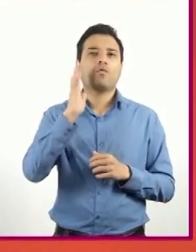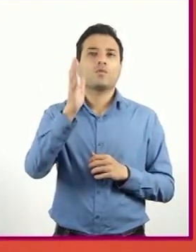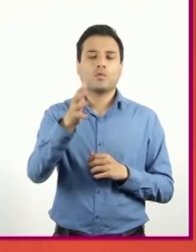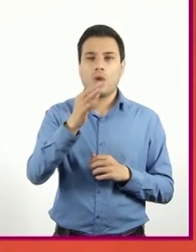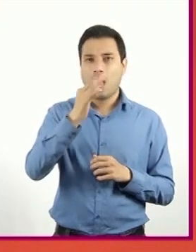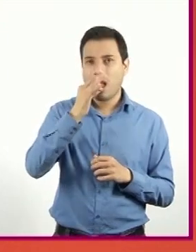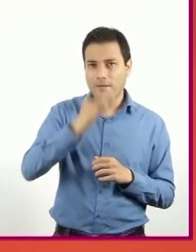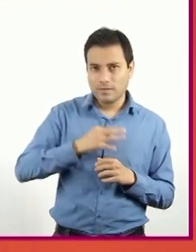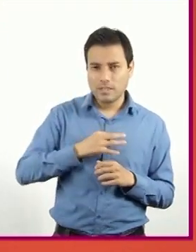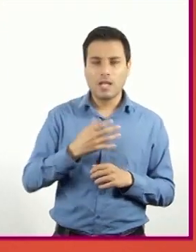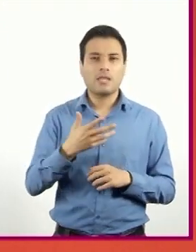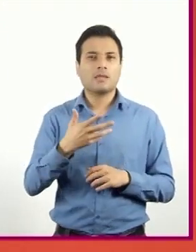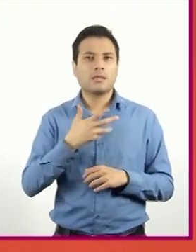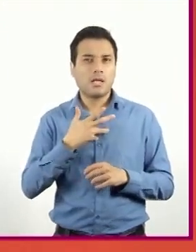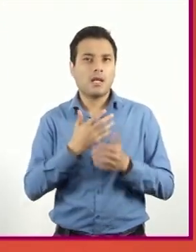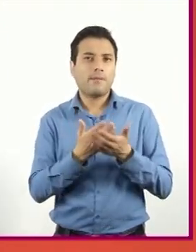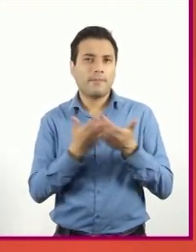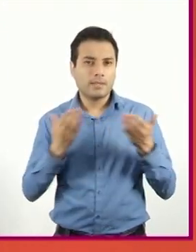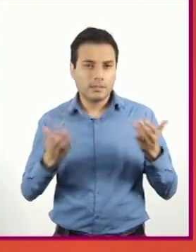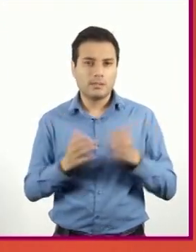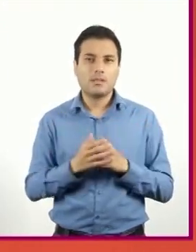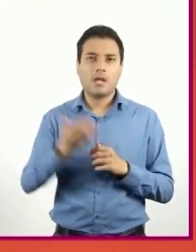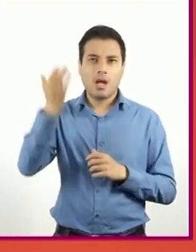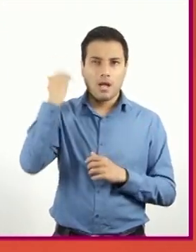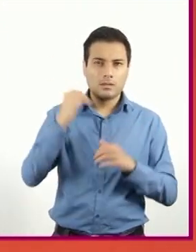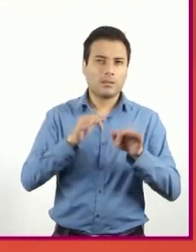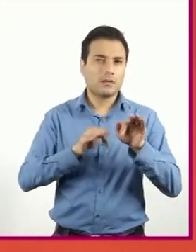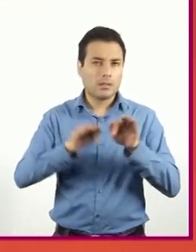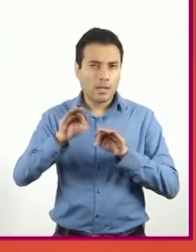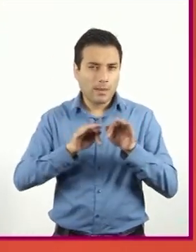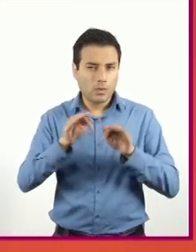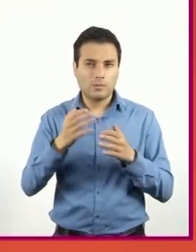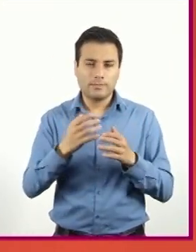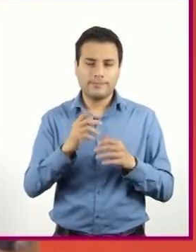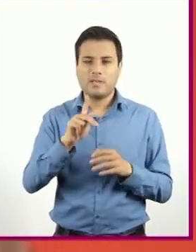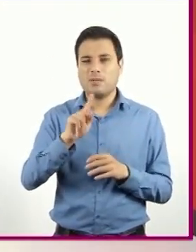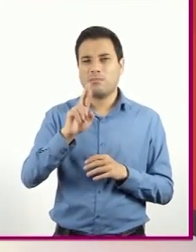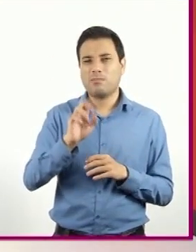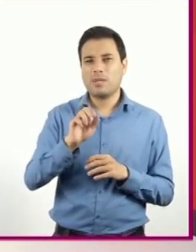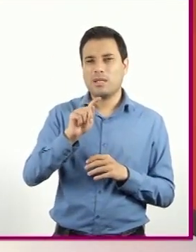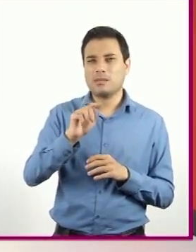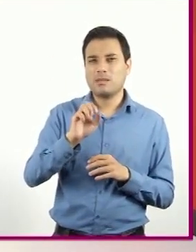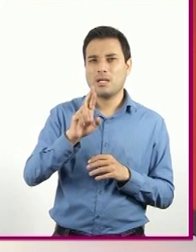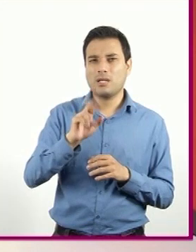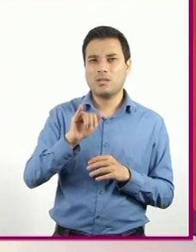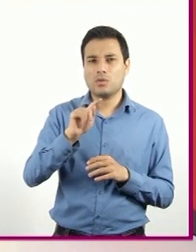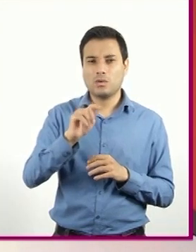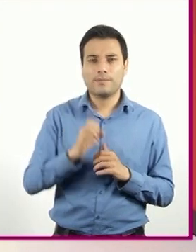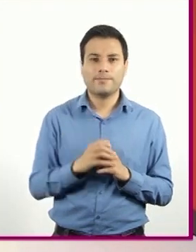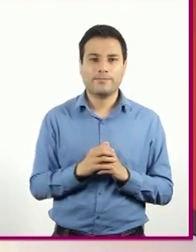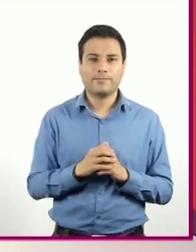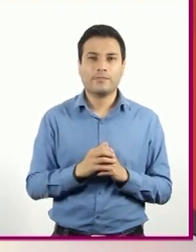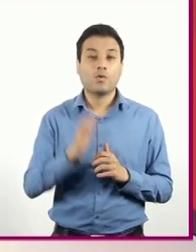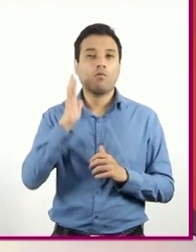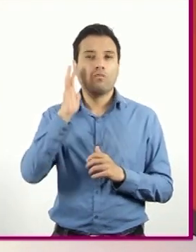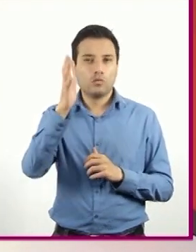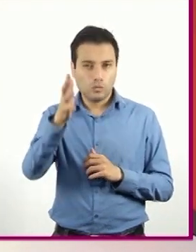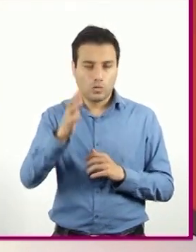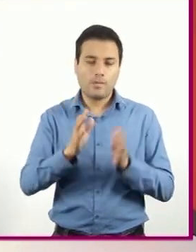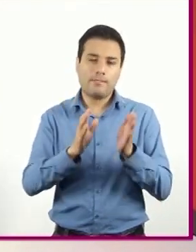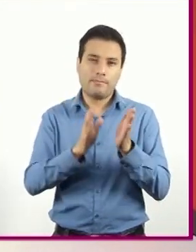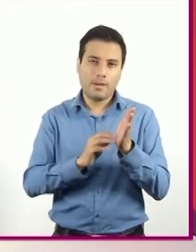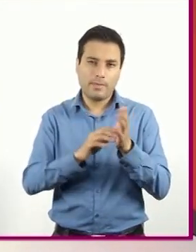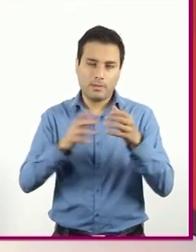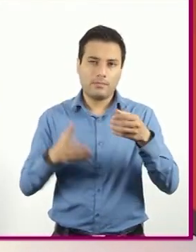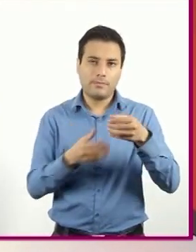Tiene, presente. Laboró, pasado, también llamado pretérito perfecto simple. Incluirá, futuro,